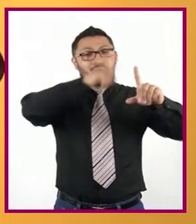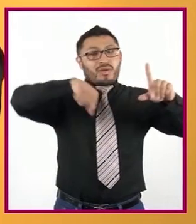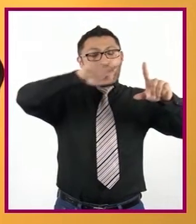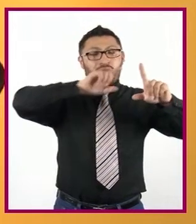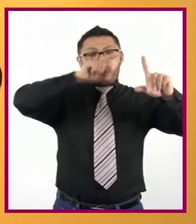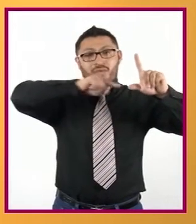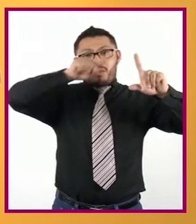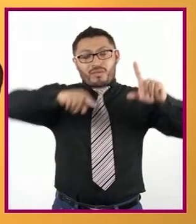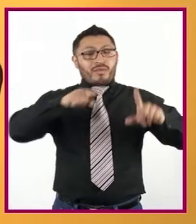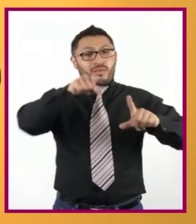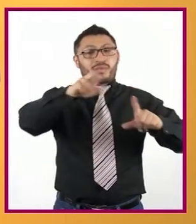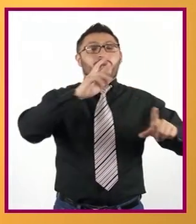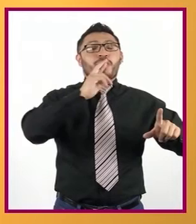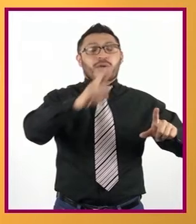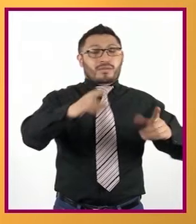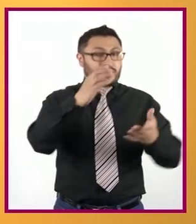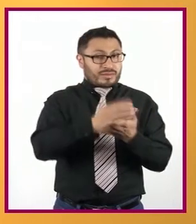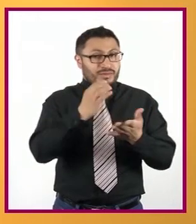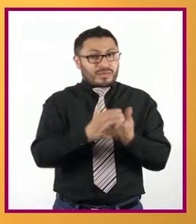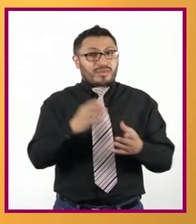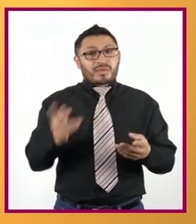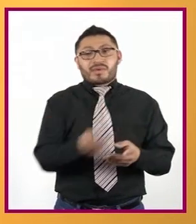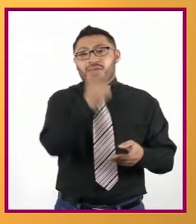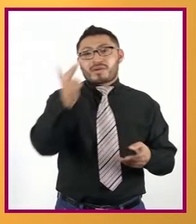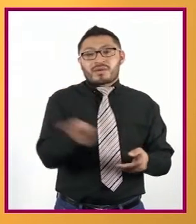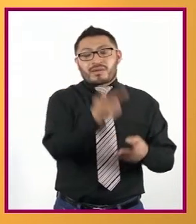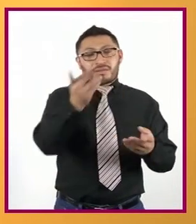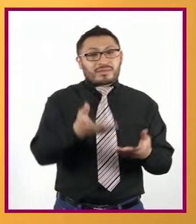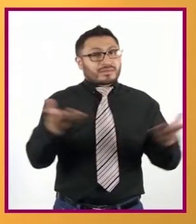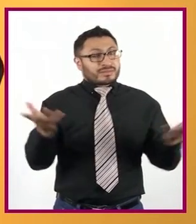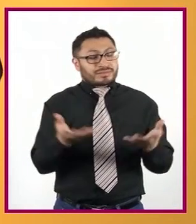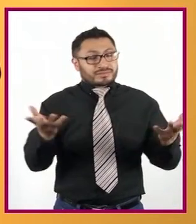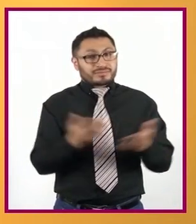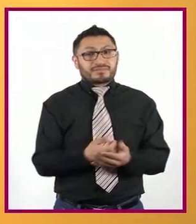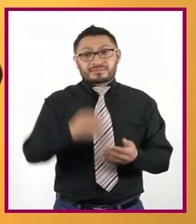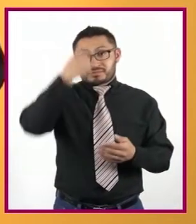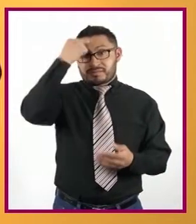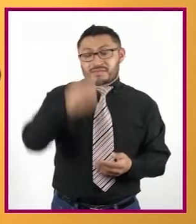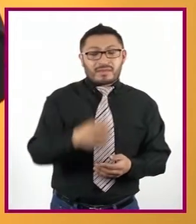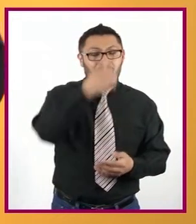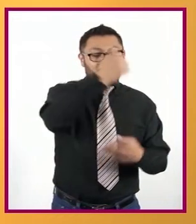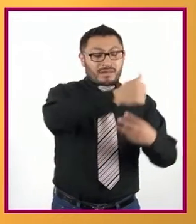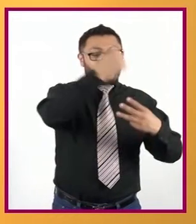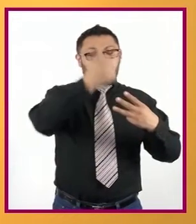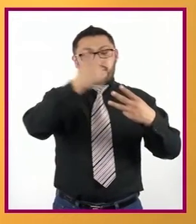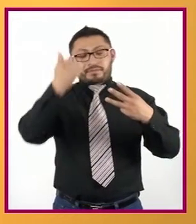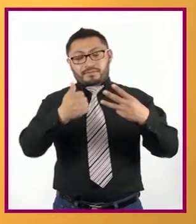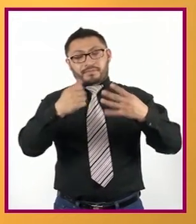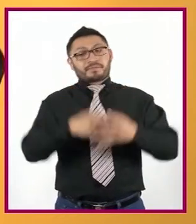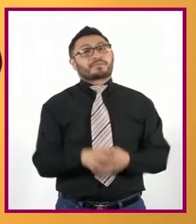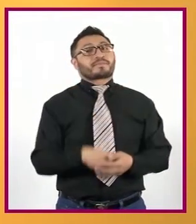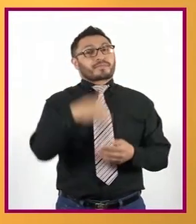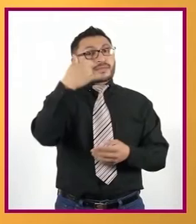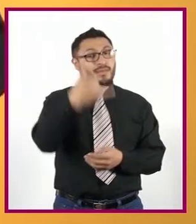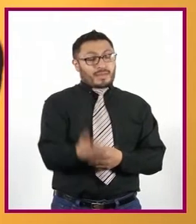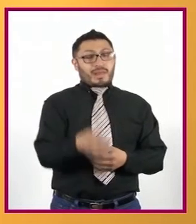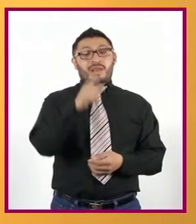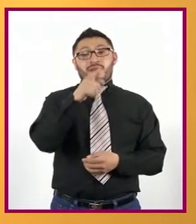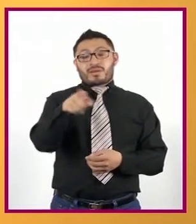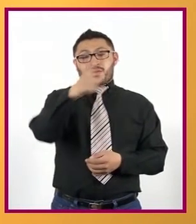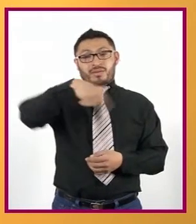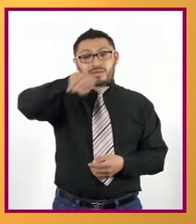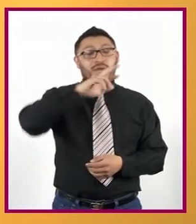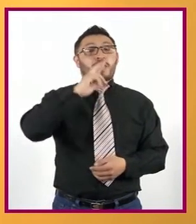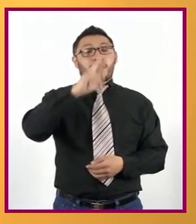circulares, contesten en su cuaderno las preguntas que realizaremos para cada uno de ellos y que